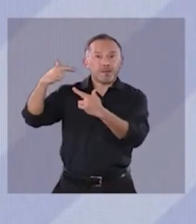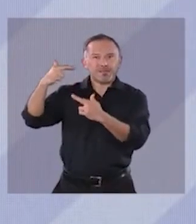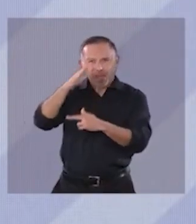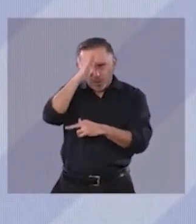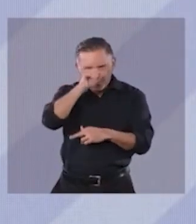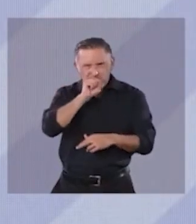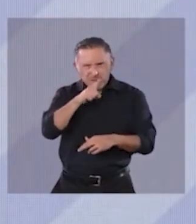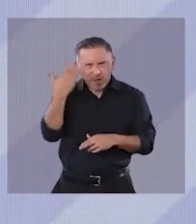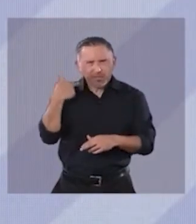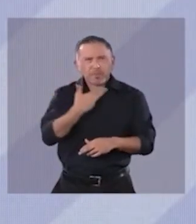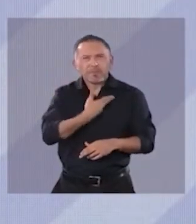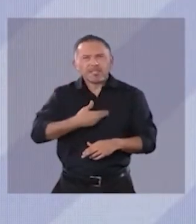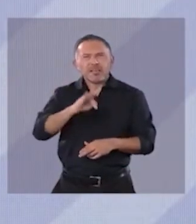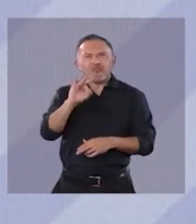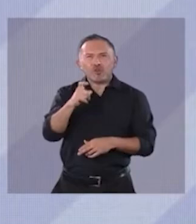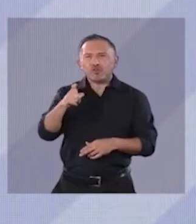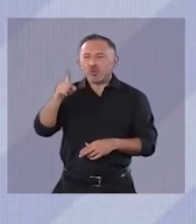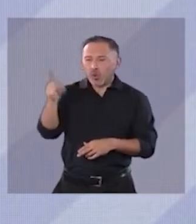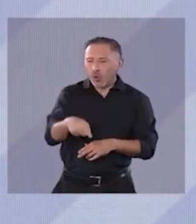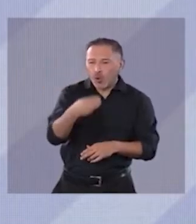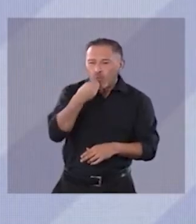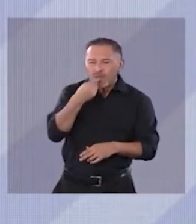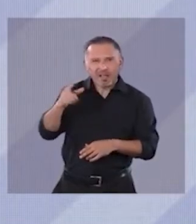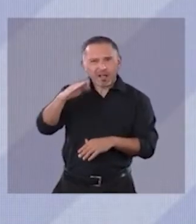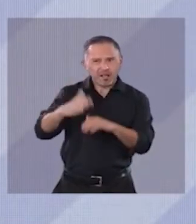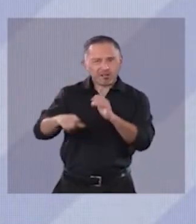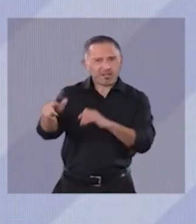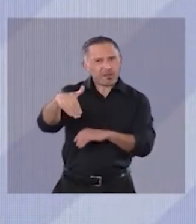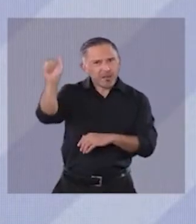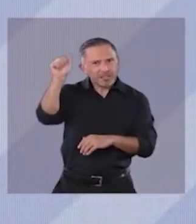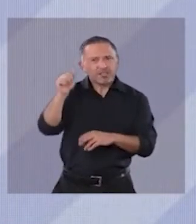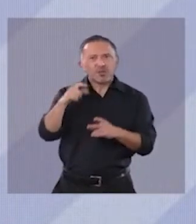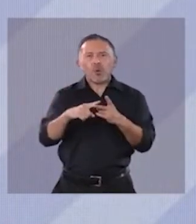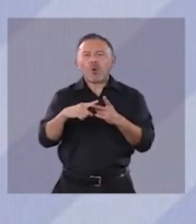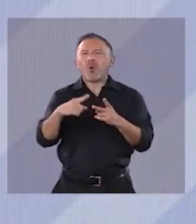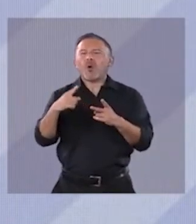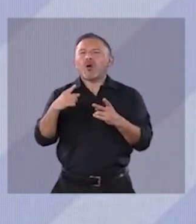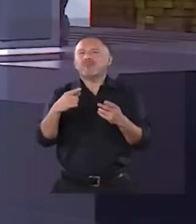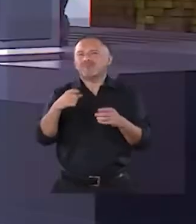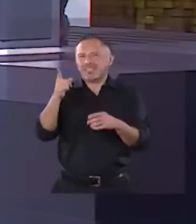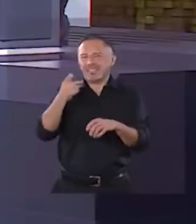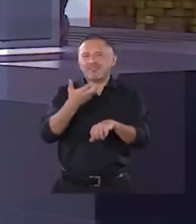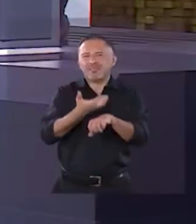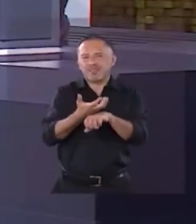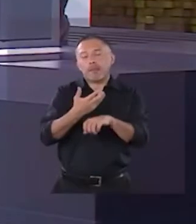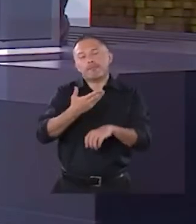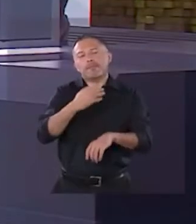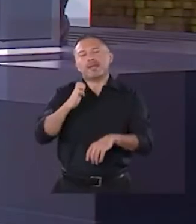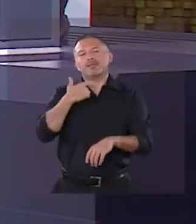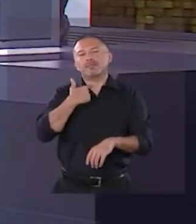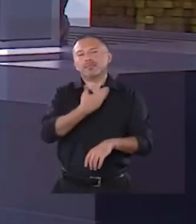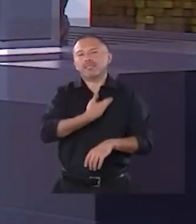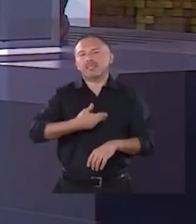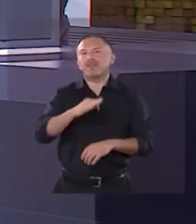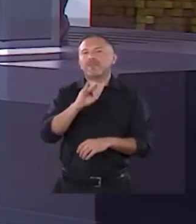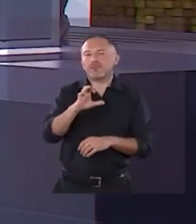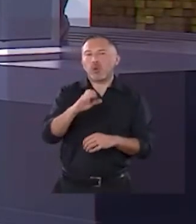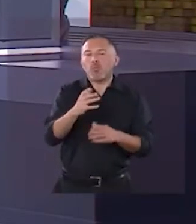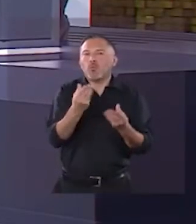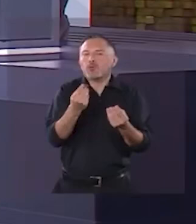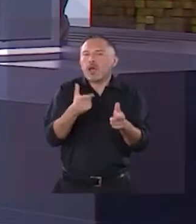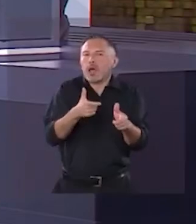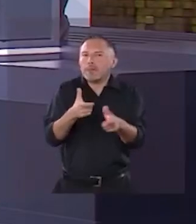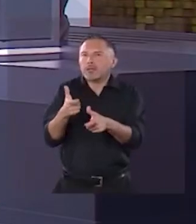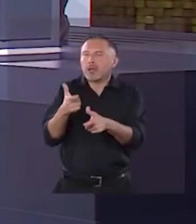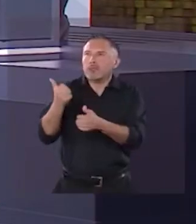de Fox, o el Rápido y Furioso que dejó entrar muchísimas armas a México de Calderón, o la humillación de Peña Nieto